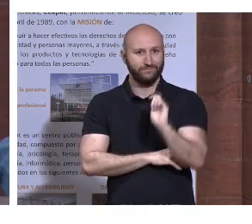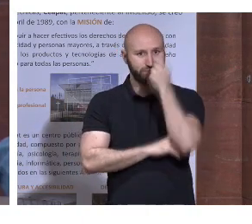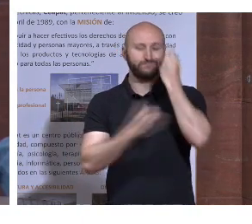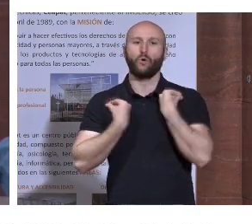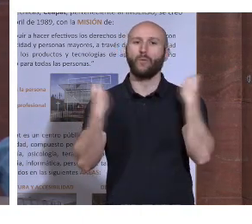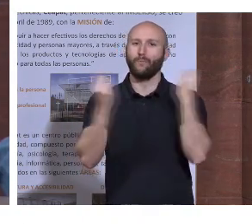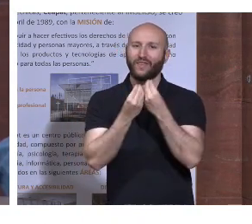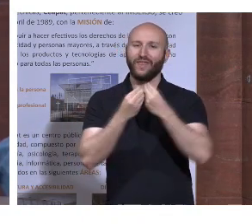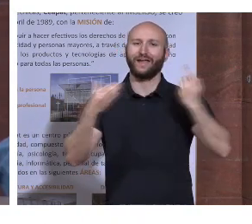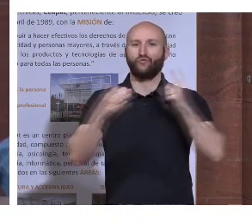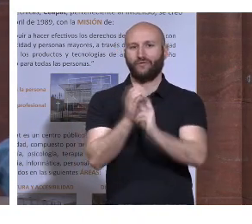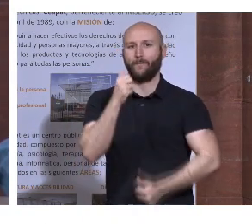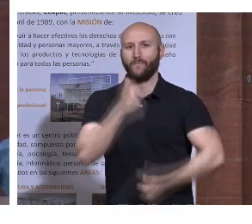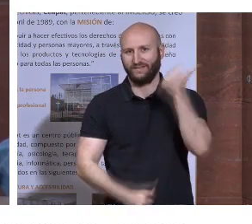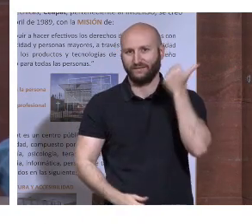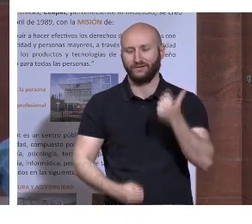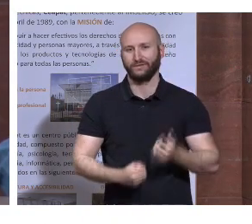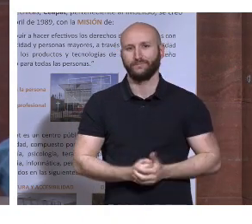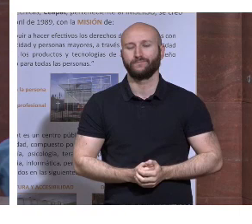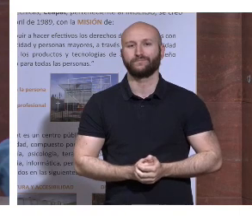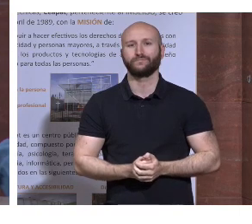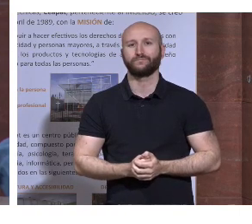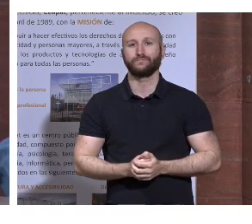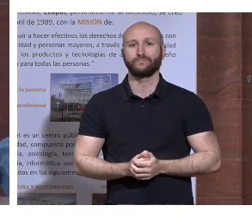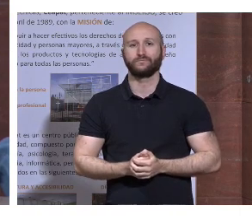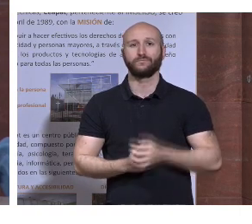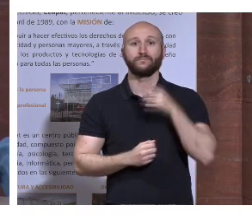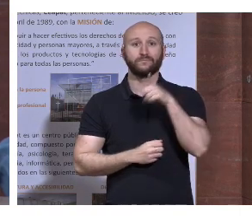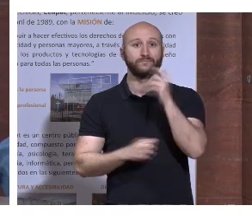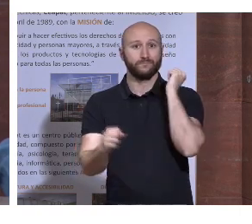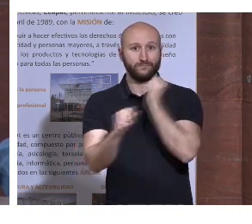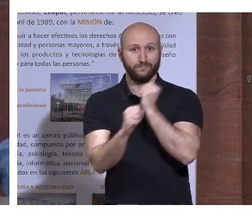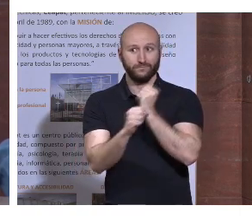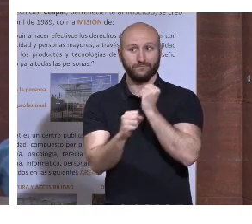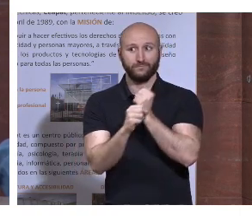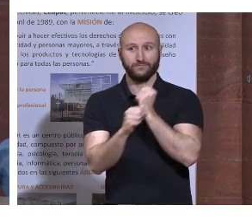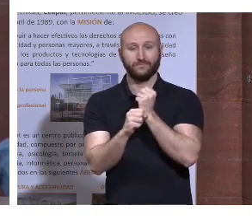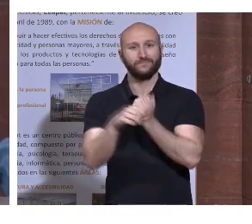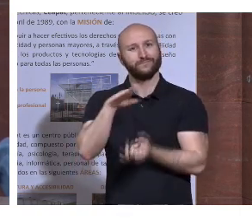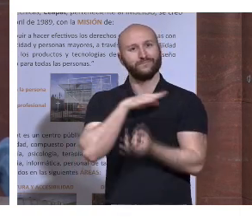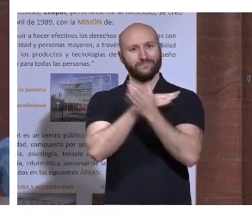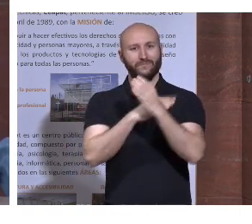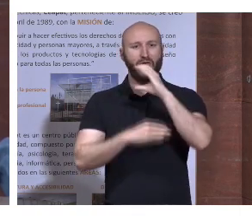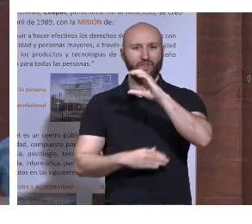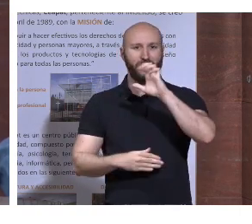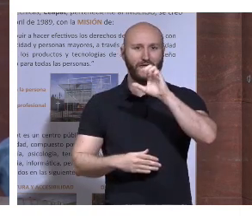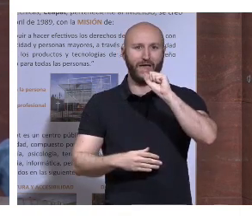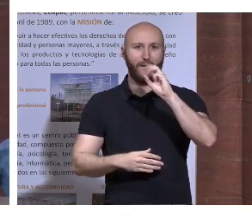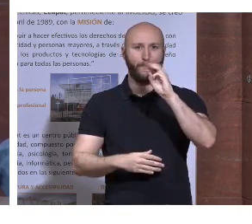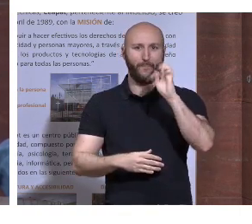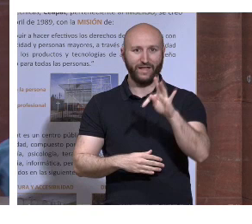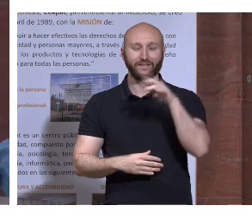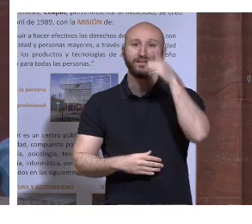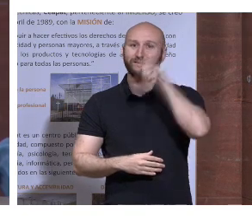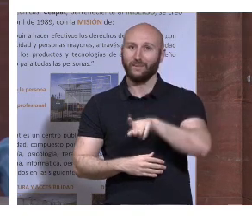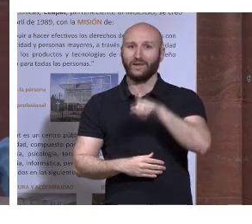más inclusiva. Una tarea para la que nació el CEAPAT y que ha